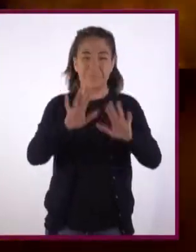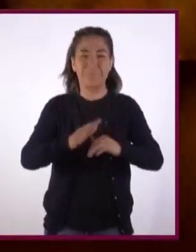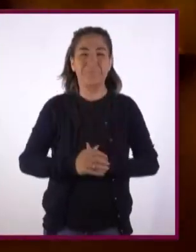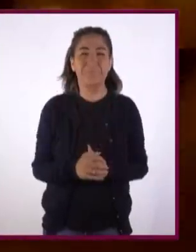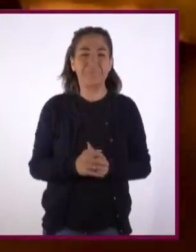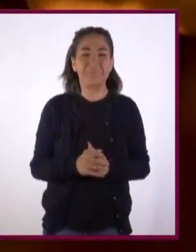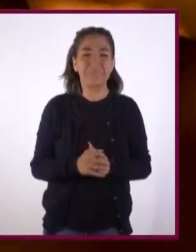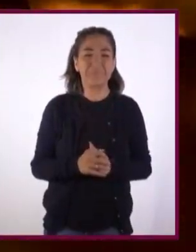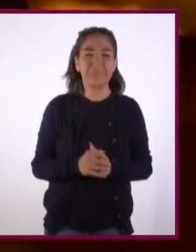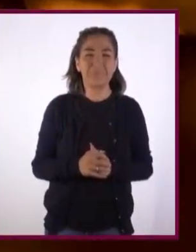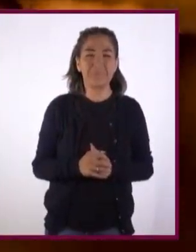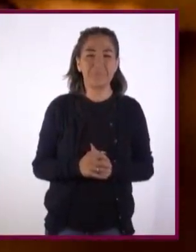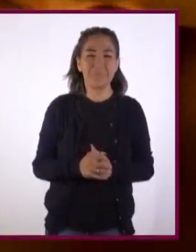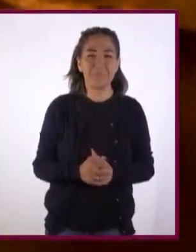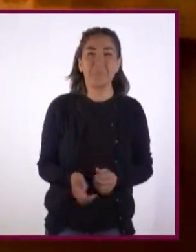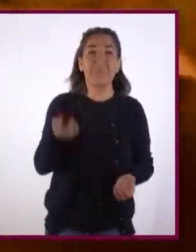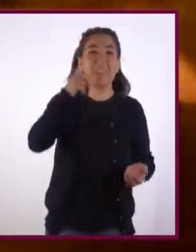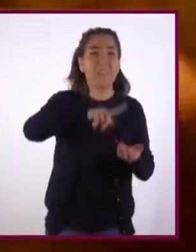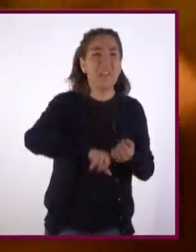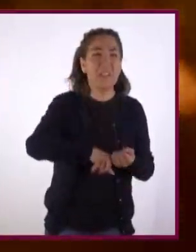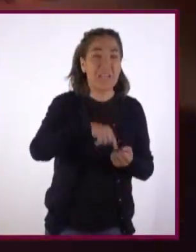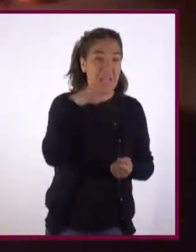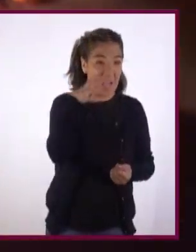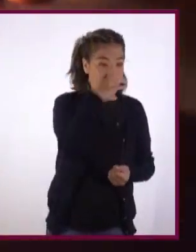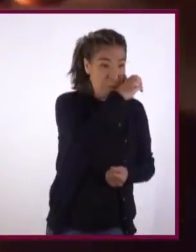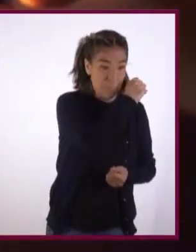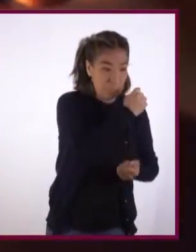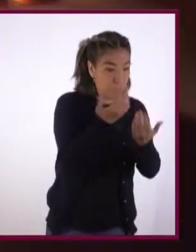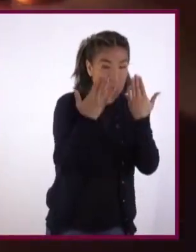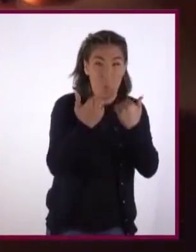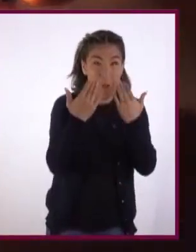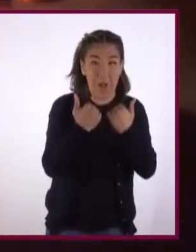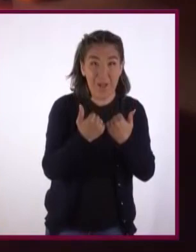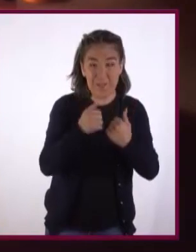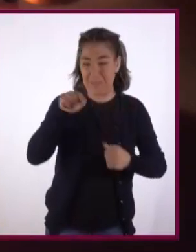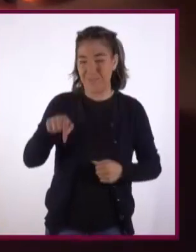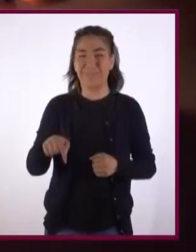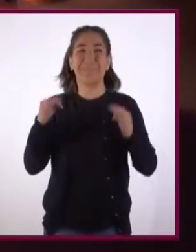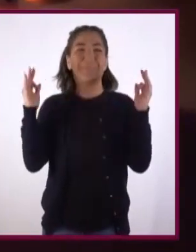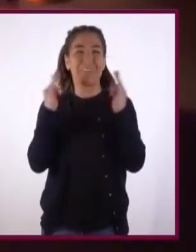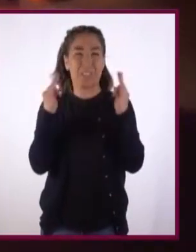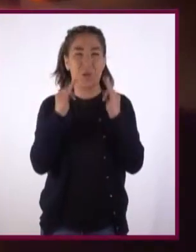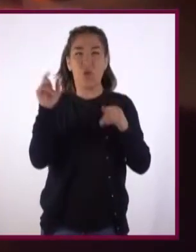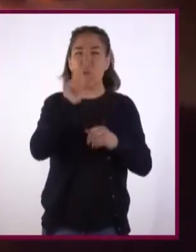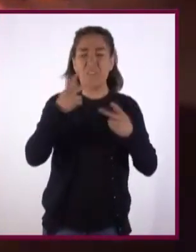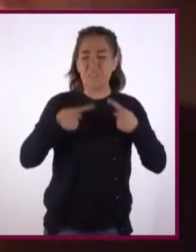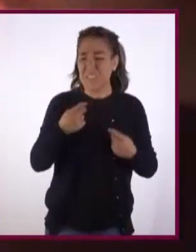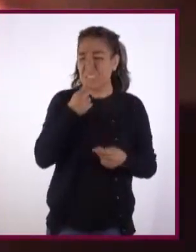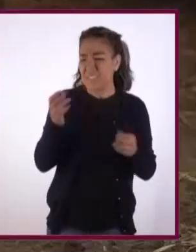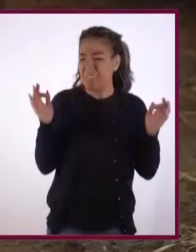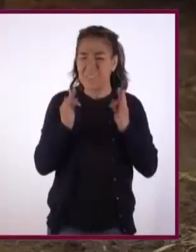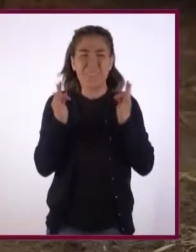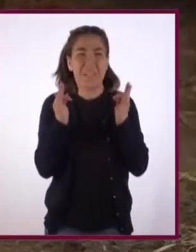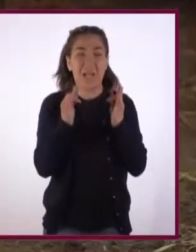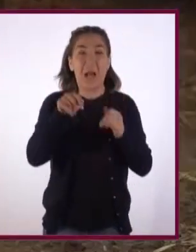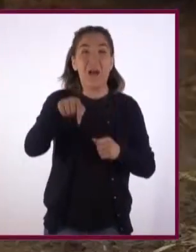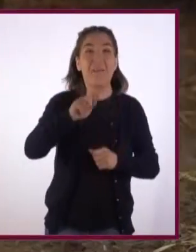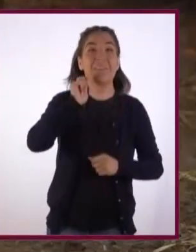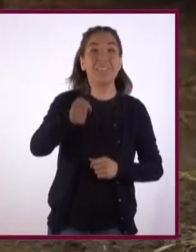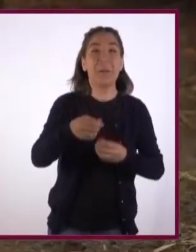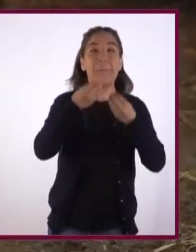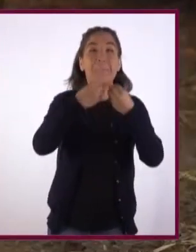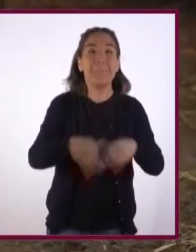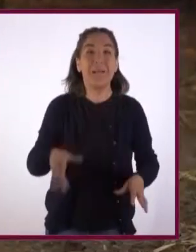el frío en realidad es la ausencia de calor. Cuando los seres humanos hablamos de frío, en realidad estamos frente a